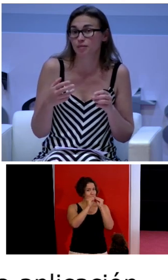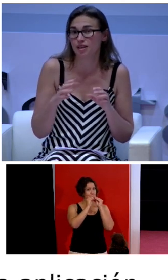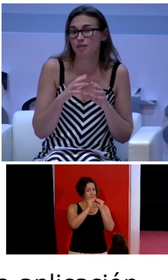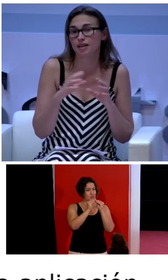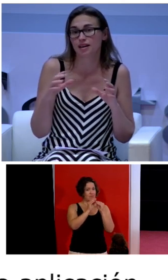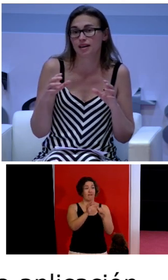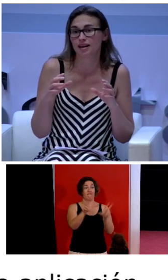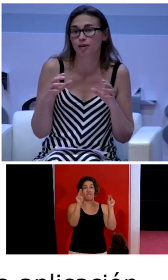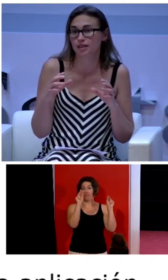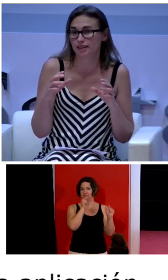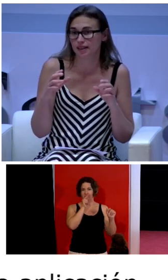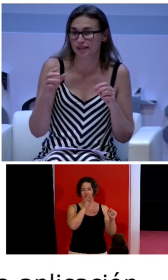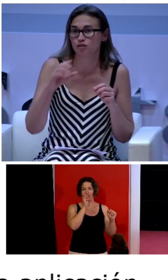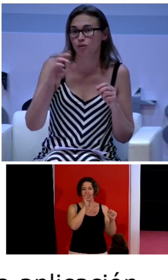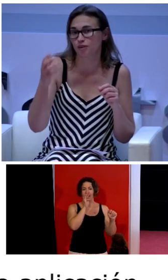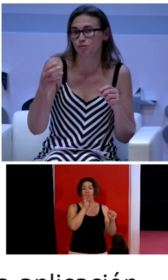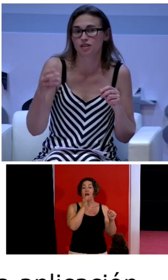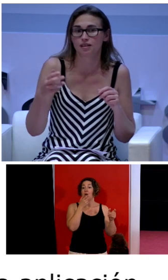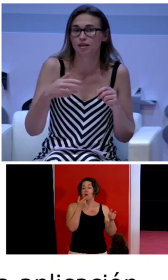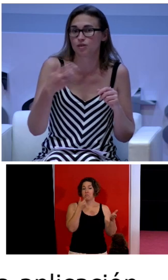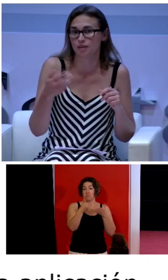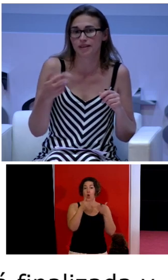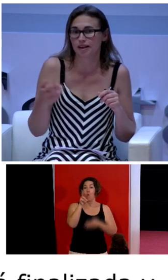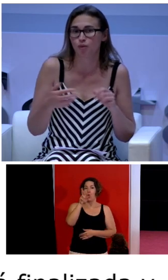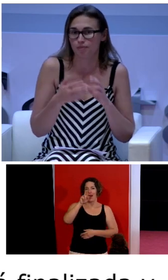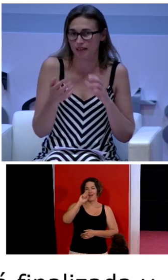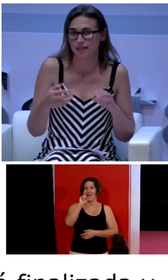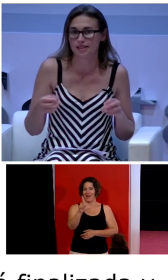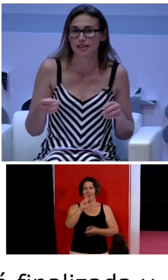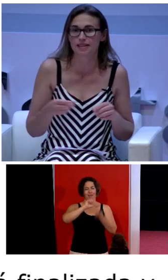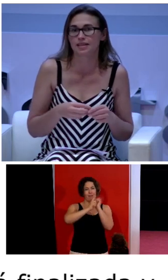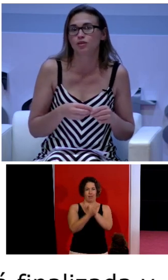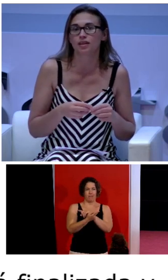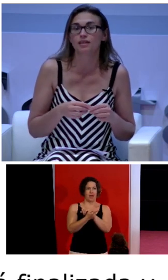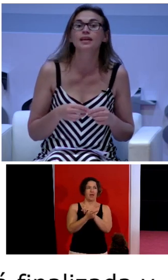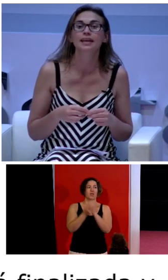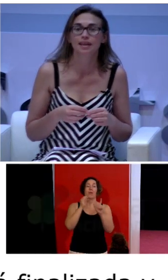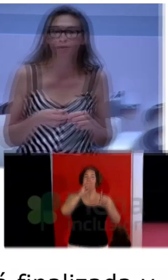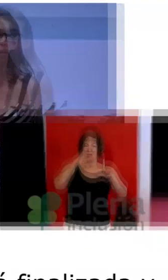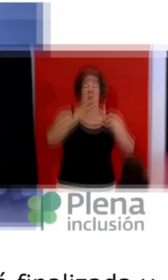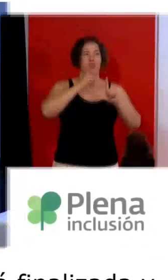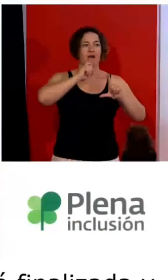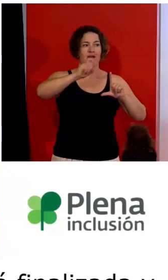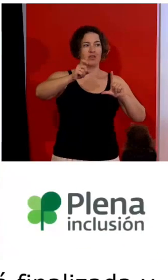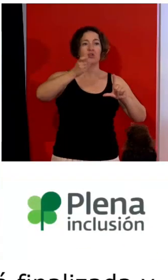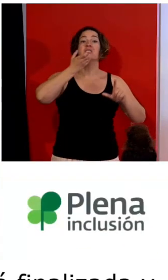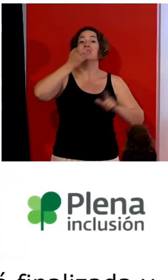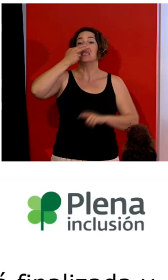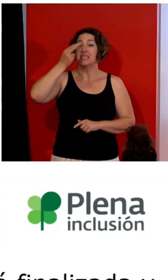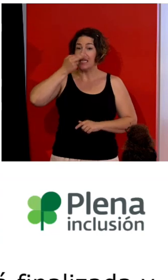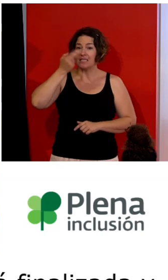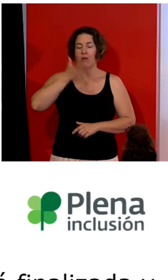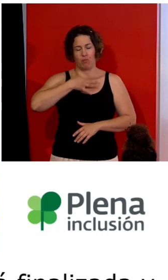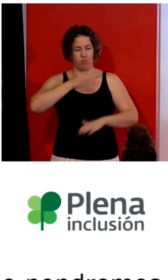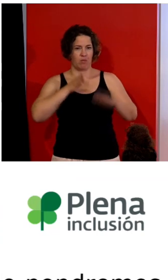breve vamos a cambiar la URL y eso lo pondremos en nuestra página web para quien esté interesado que pueda acceder a ella. En